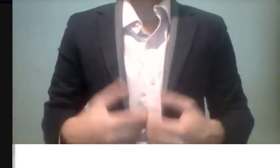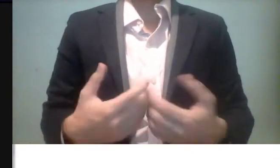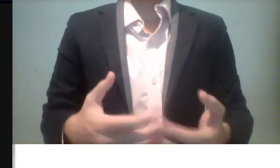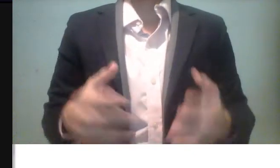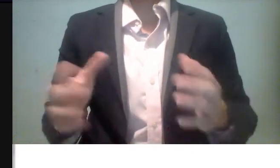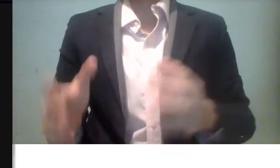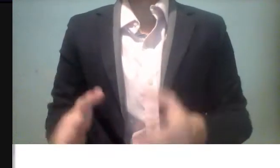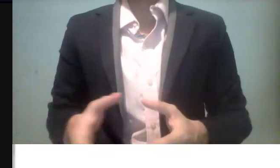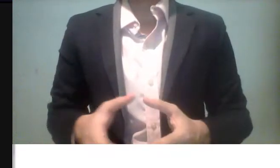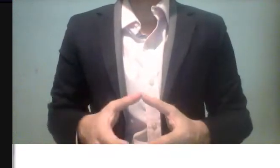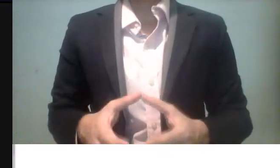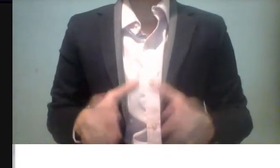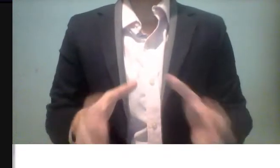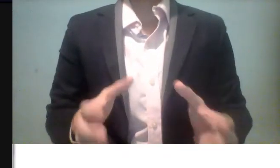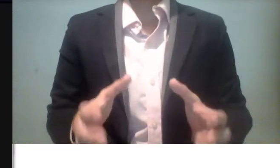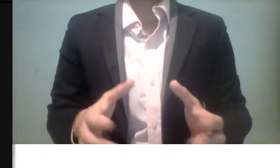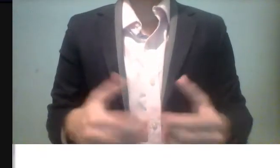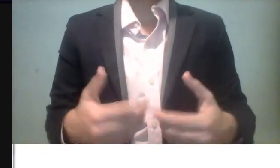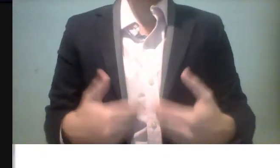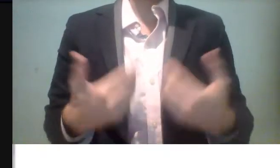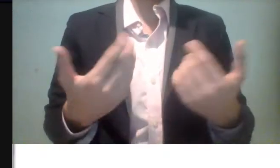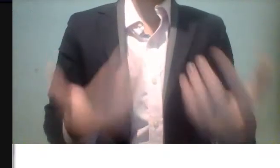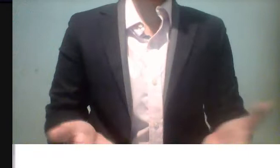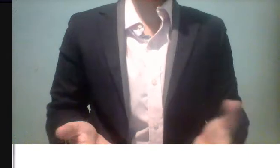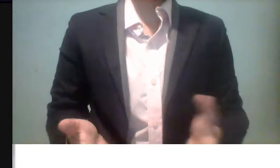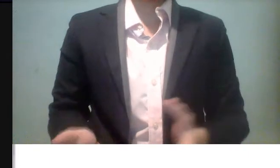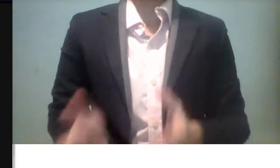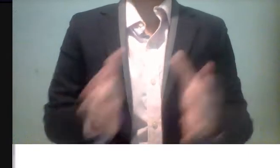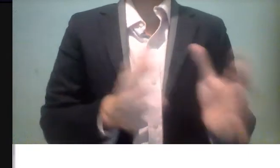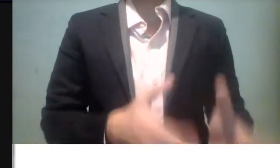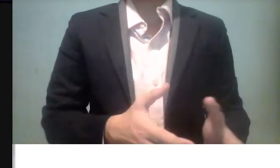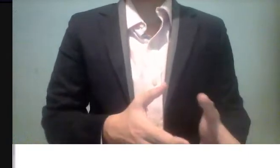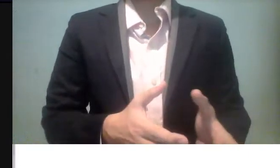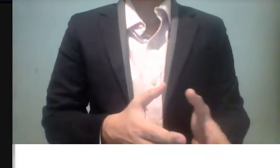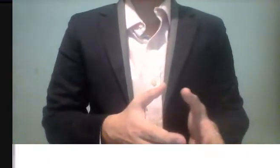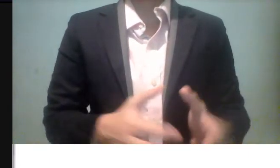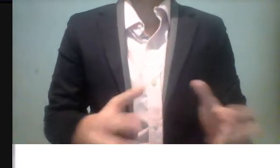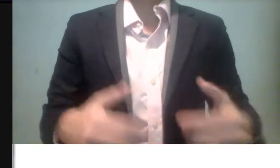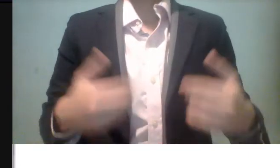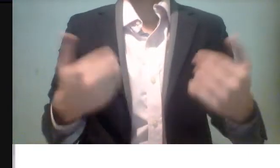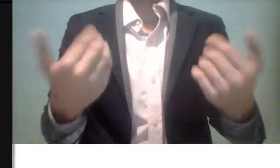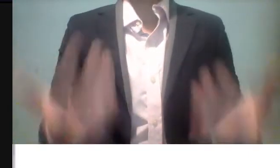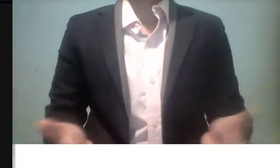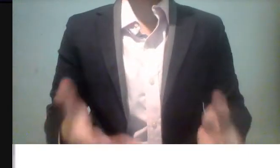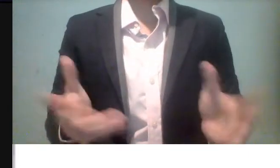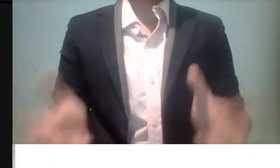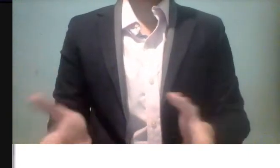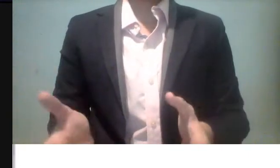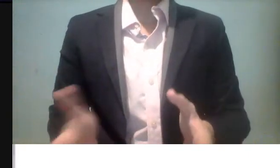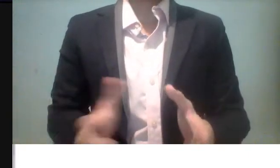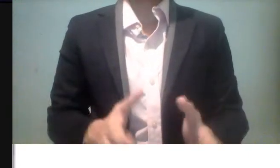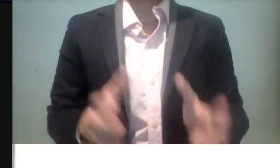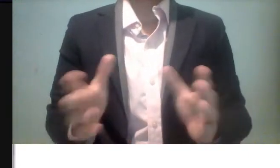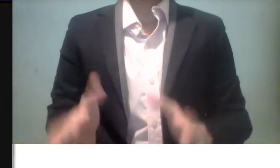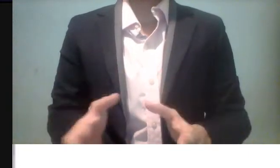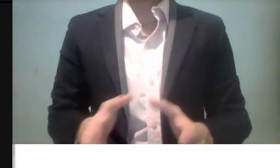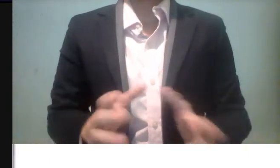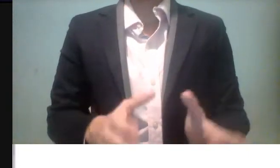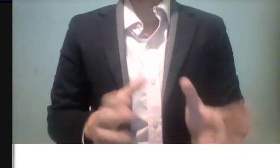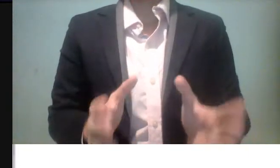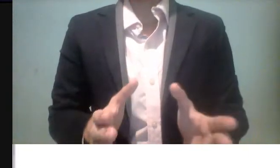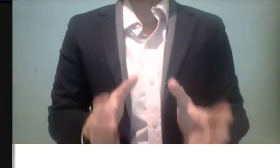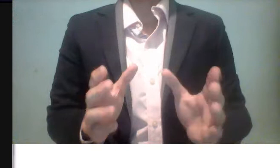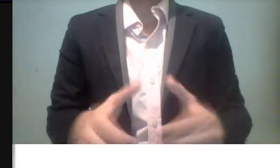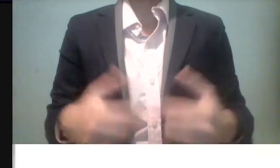pesos que con relación al salario que esta persona pudo haber obtenido durante esa administración perrerista, pues los números no concuerdan. Esto significa